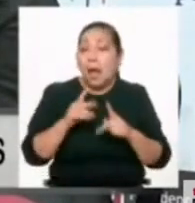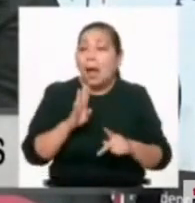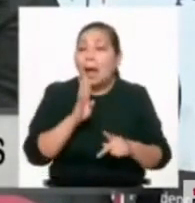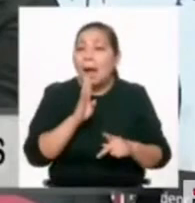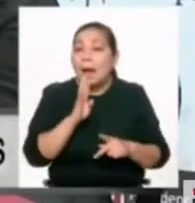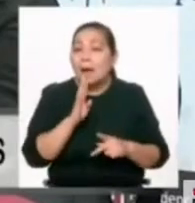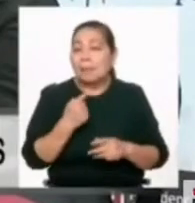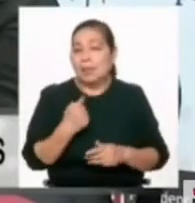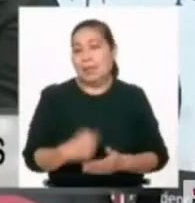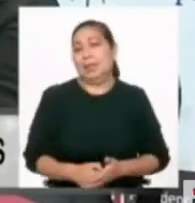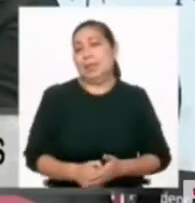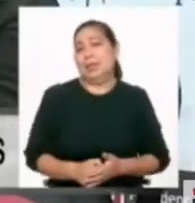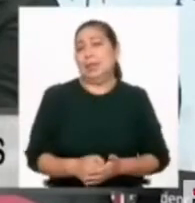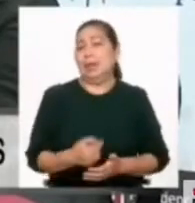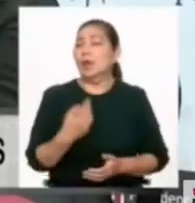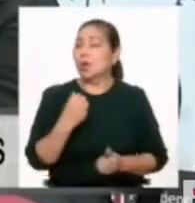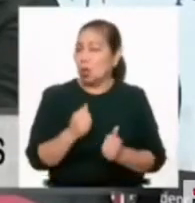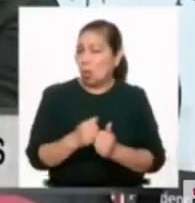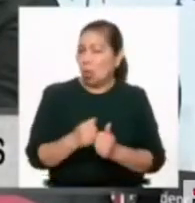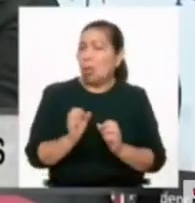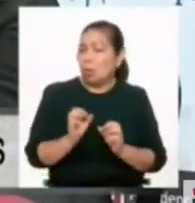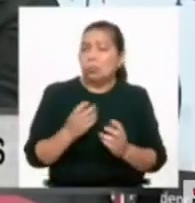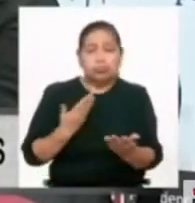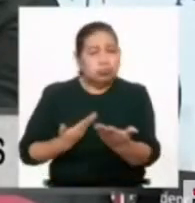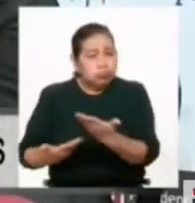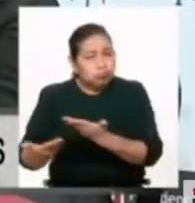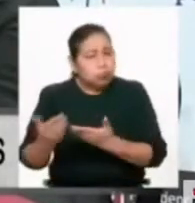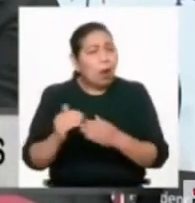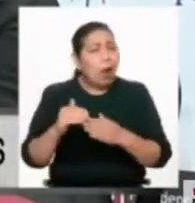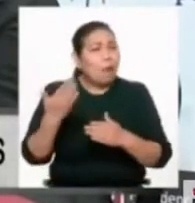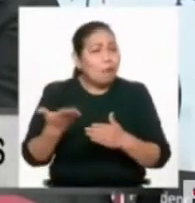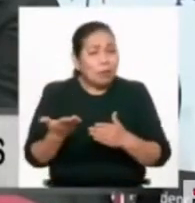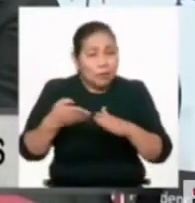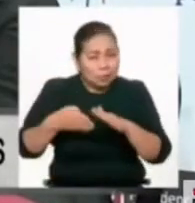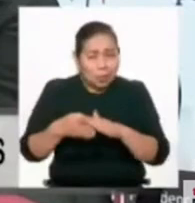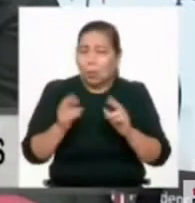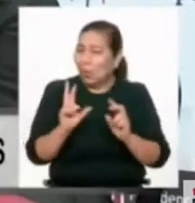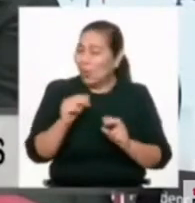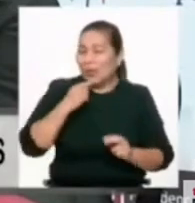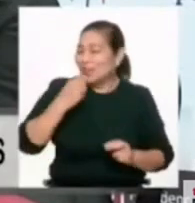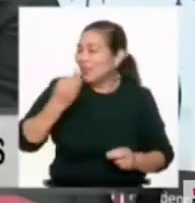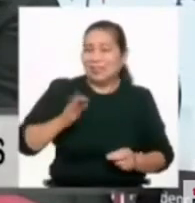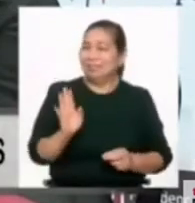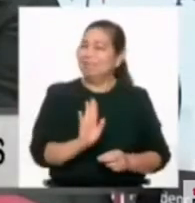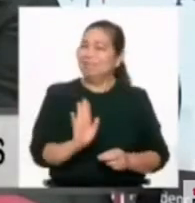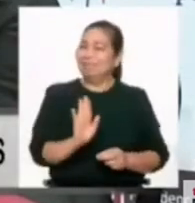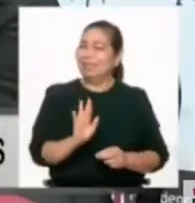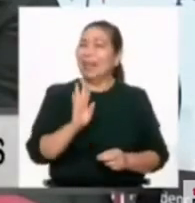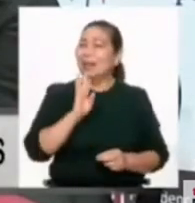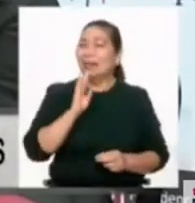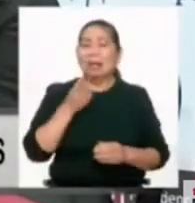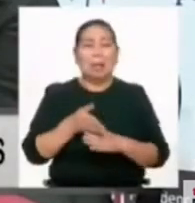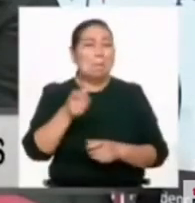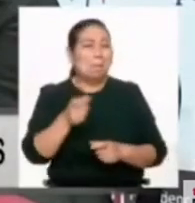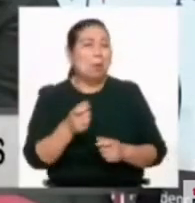pronuncia, se dice, de modo que hay una concordancia entre la población externa y la interna. De modo, no es verdad, pues, que solamente se